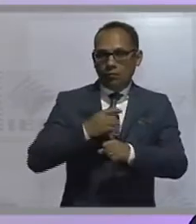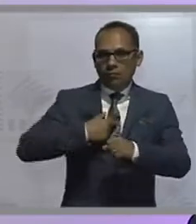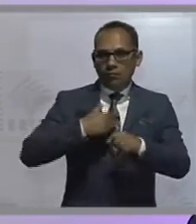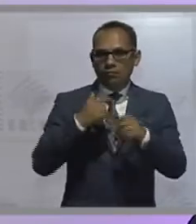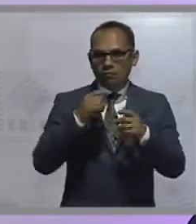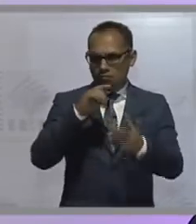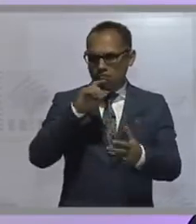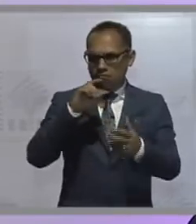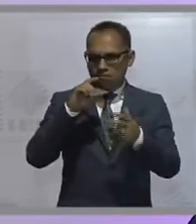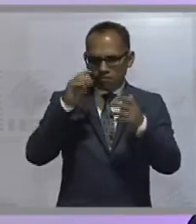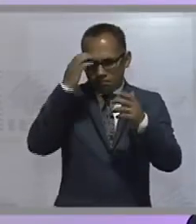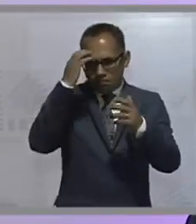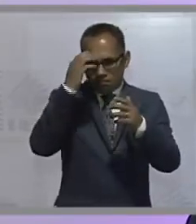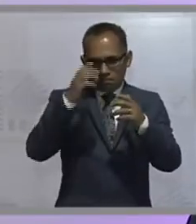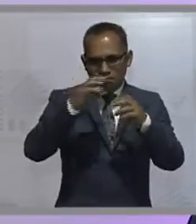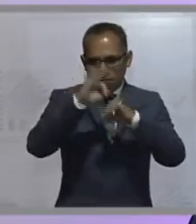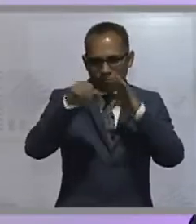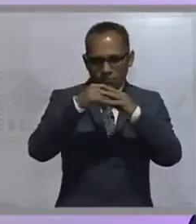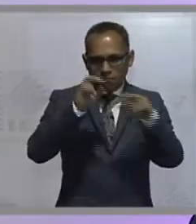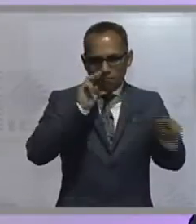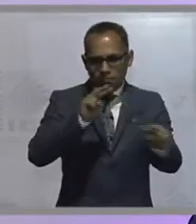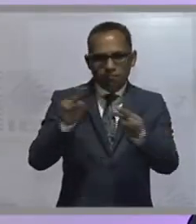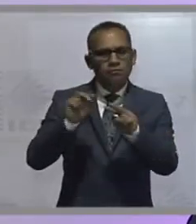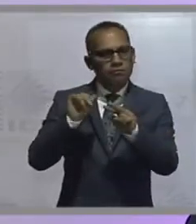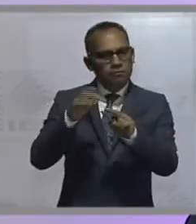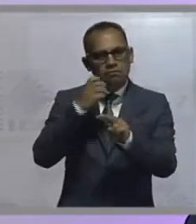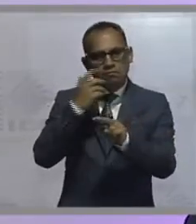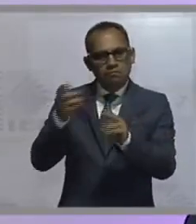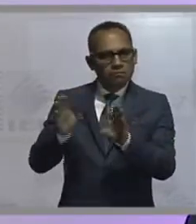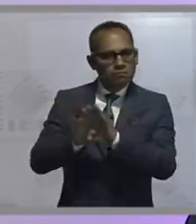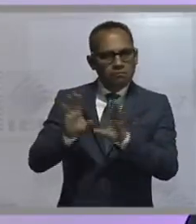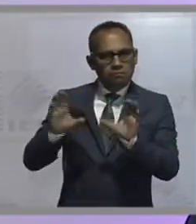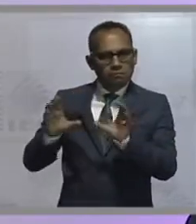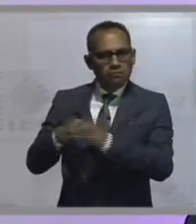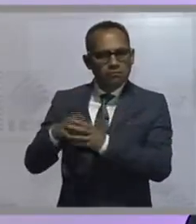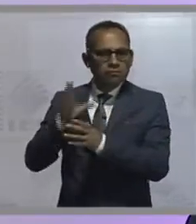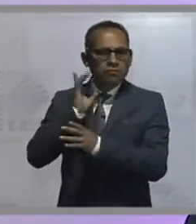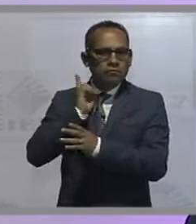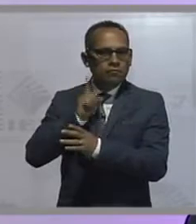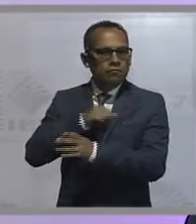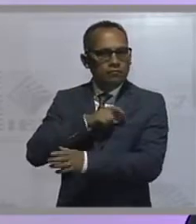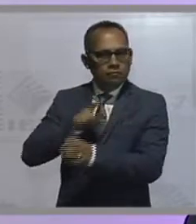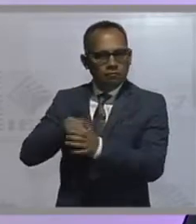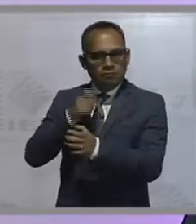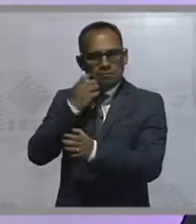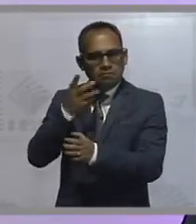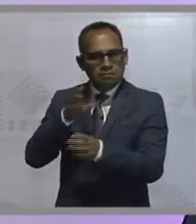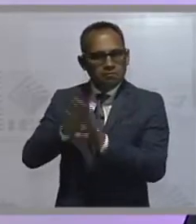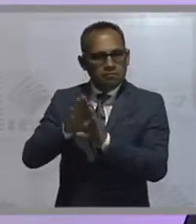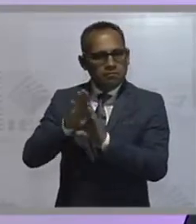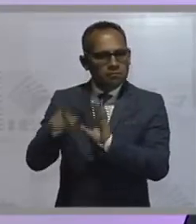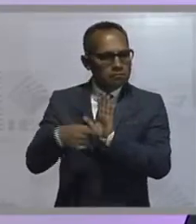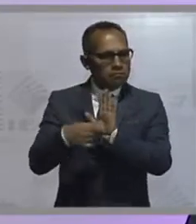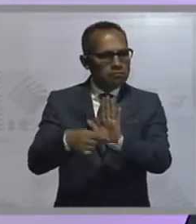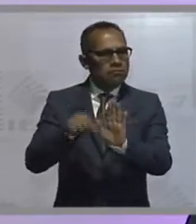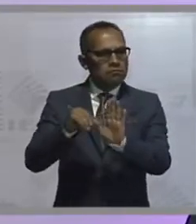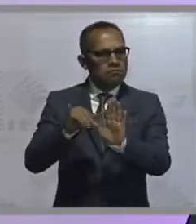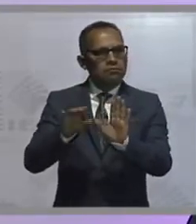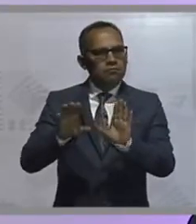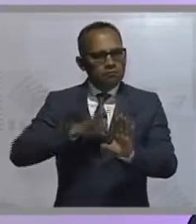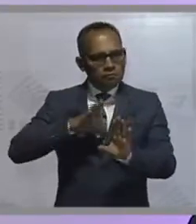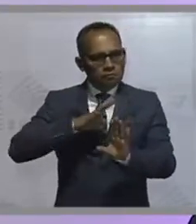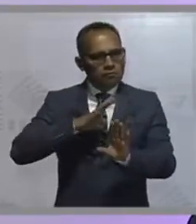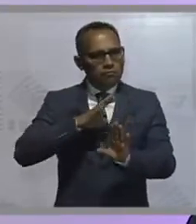impulsar desde el congreso que como peticiones y reclamos que he recibido y escuchado